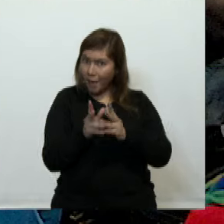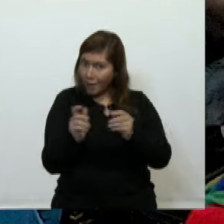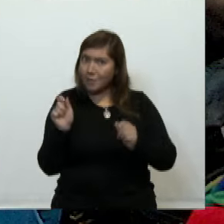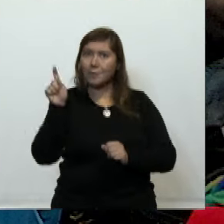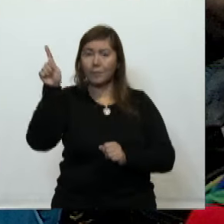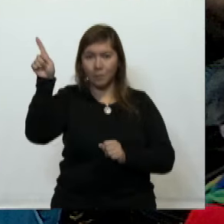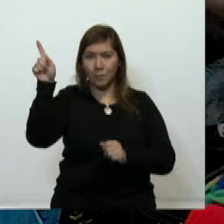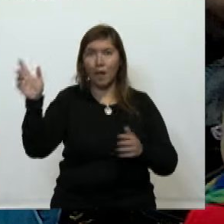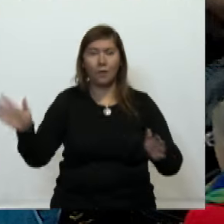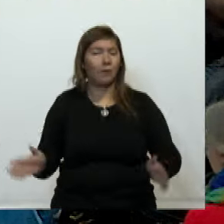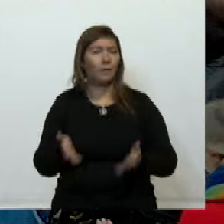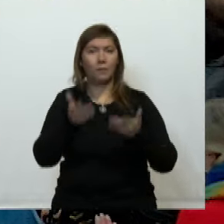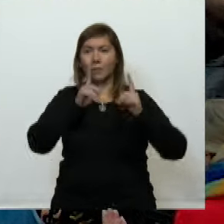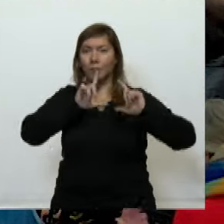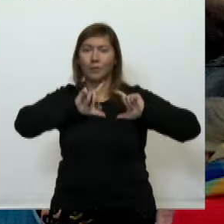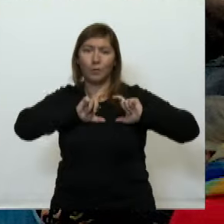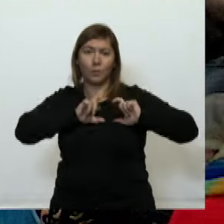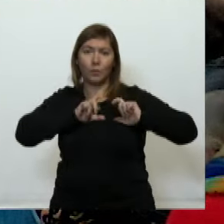Levantemos el corazón.